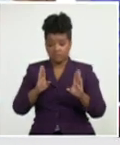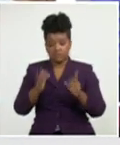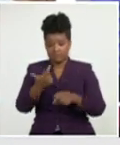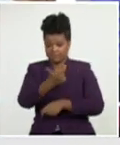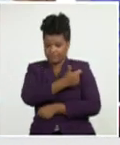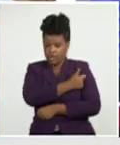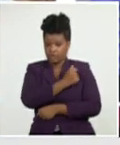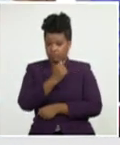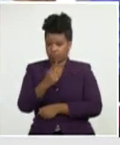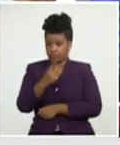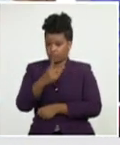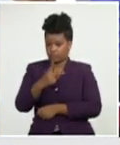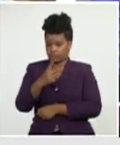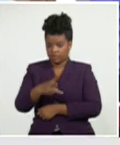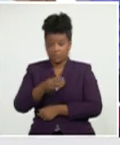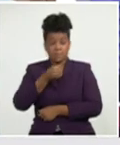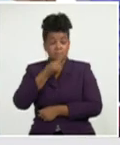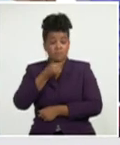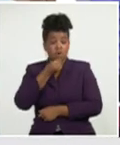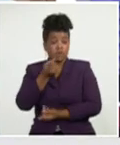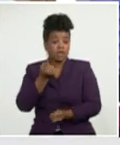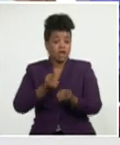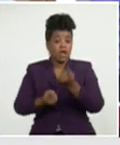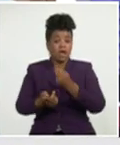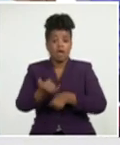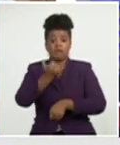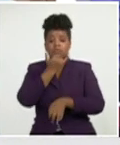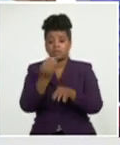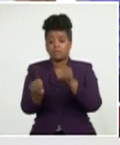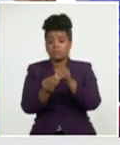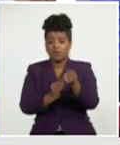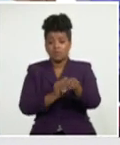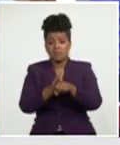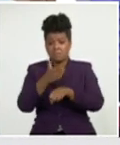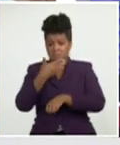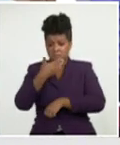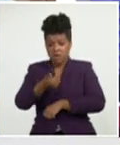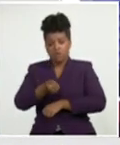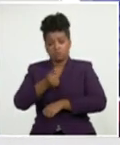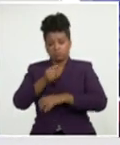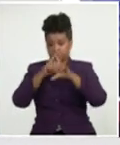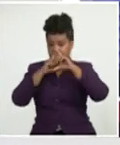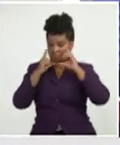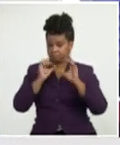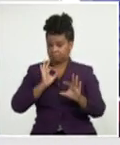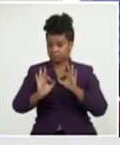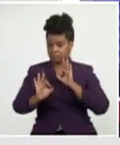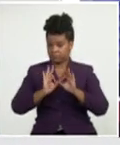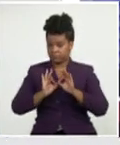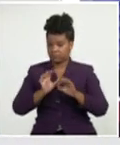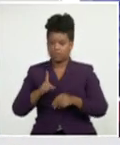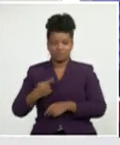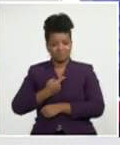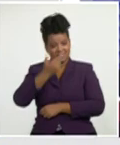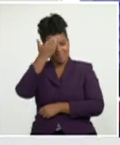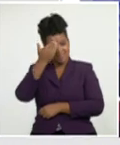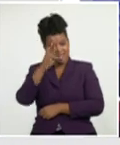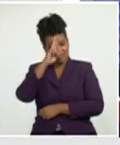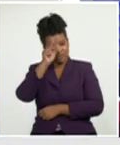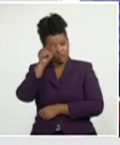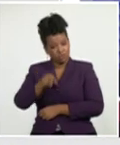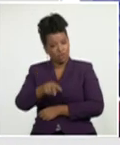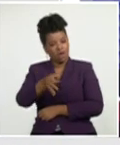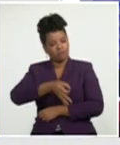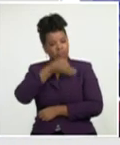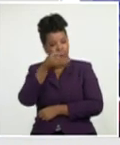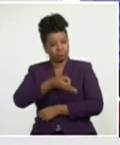no sabemos el impacto sobre la transmisión del virus, tenemos que seguirnos cuidando. Bueno, le agradecemos, doctora, su presencia hoy en